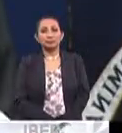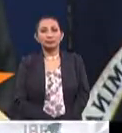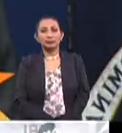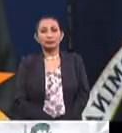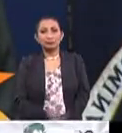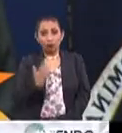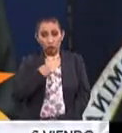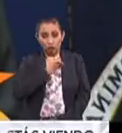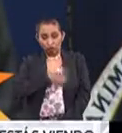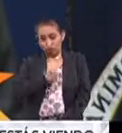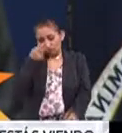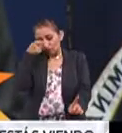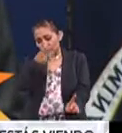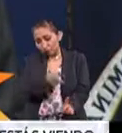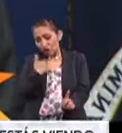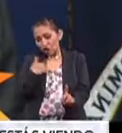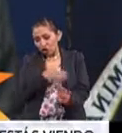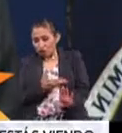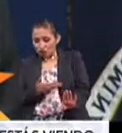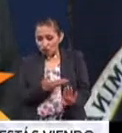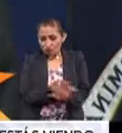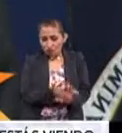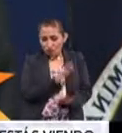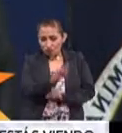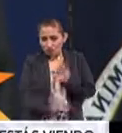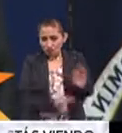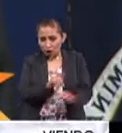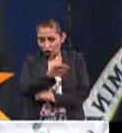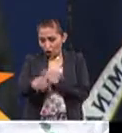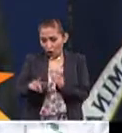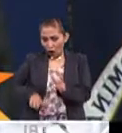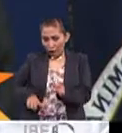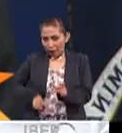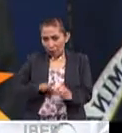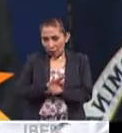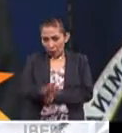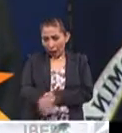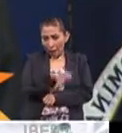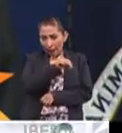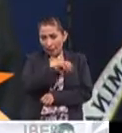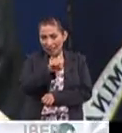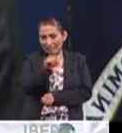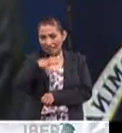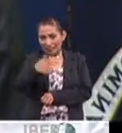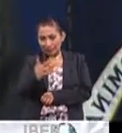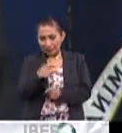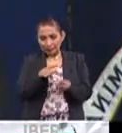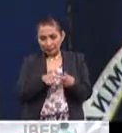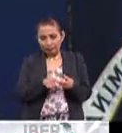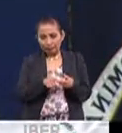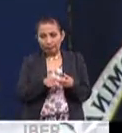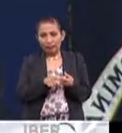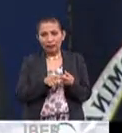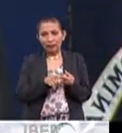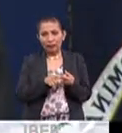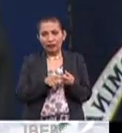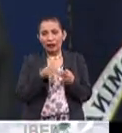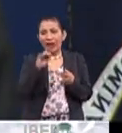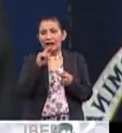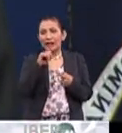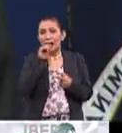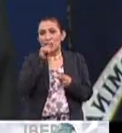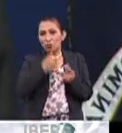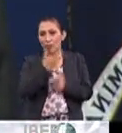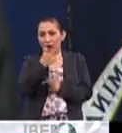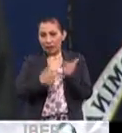En las que nos vamos a enfocar y que les vamos a dar especial atención de todo el gobierno: MS-13, el Cártel de